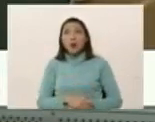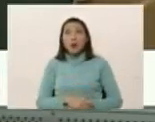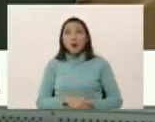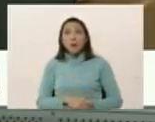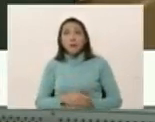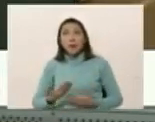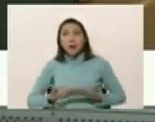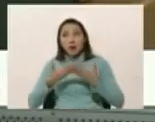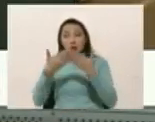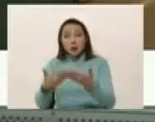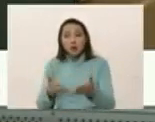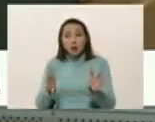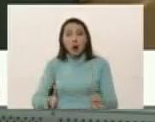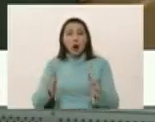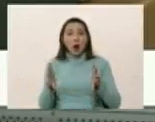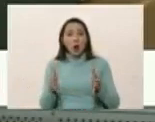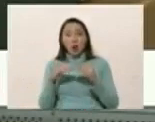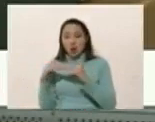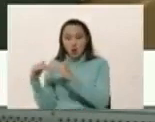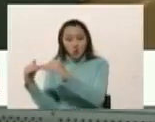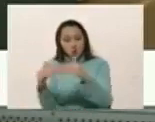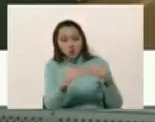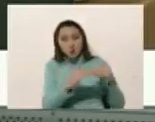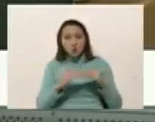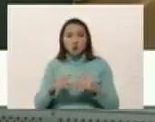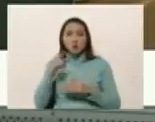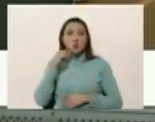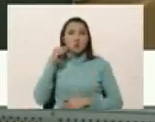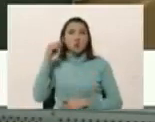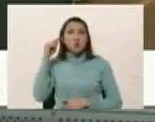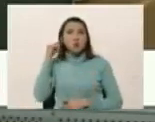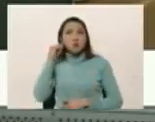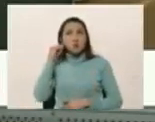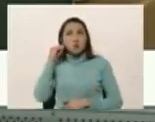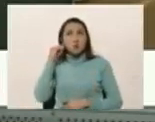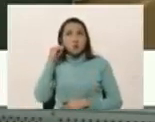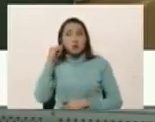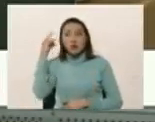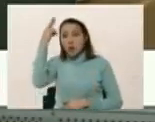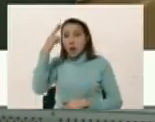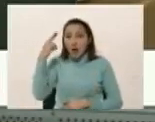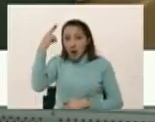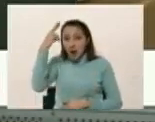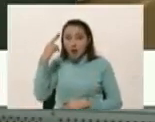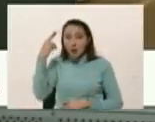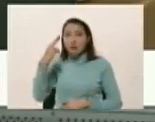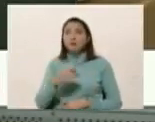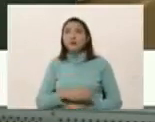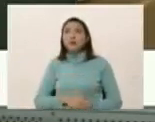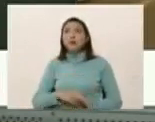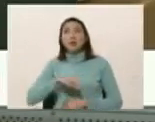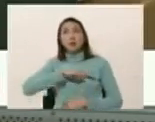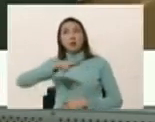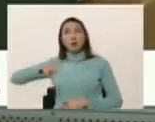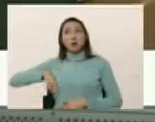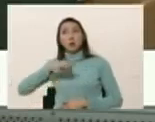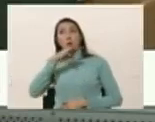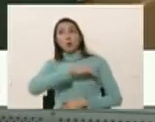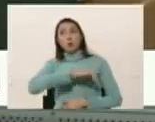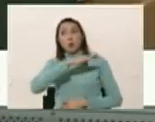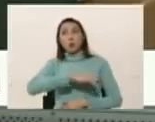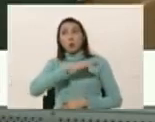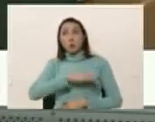a lograr que la igualdad entre las mujeres y los hombres sea real y efectiva en nuestra sociedad el